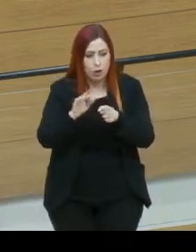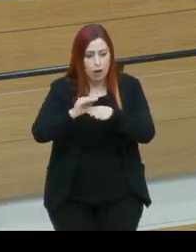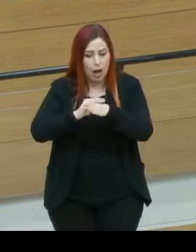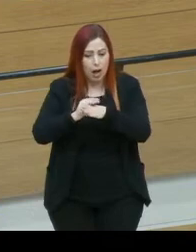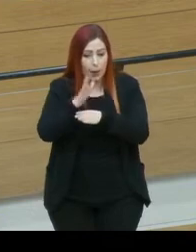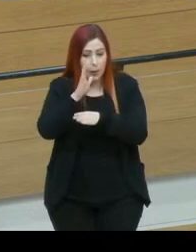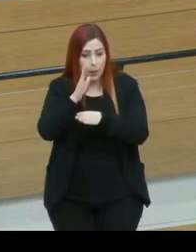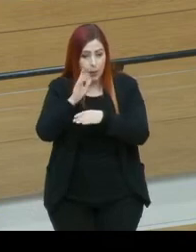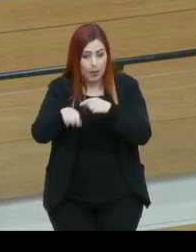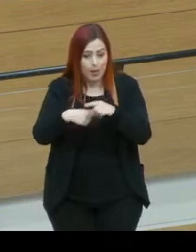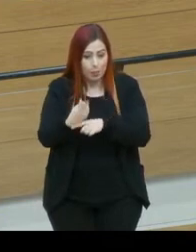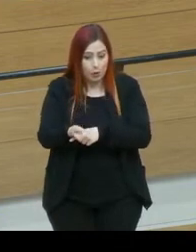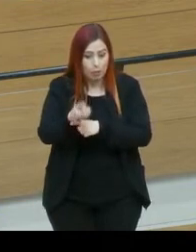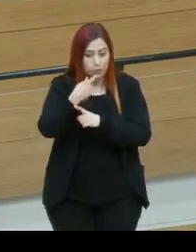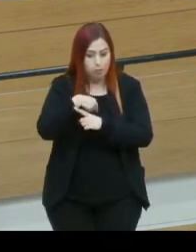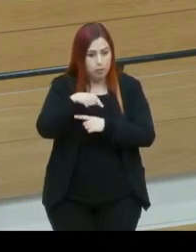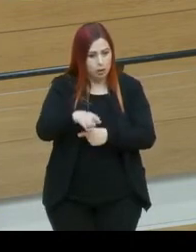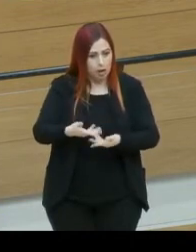en nuestro cuerpo.